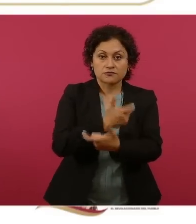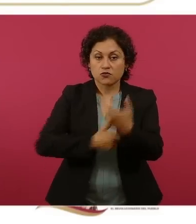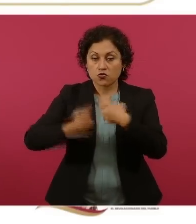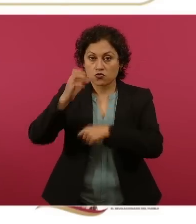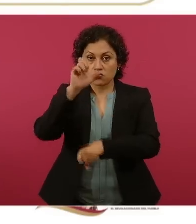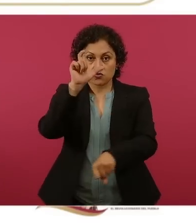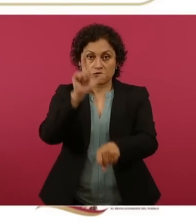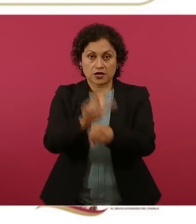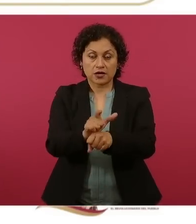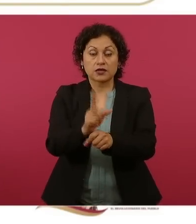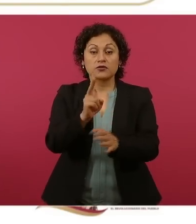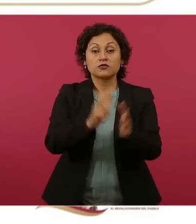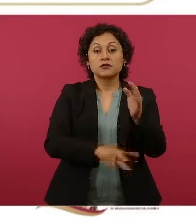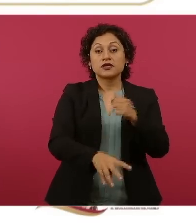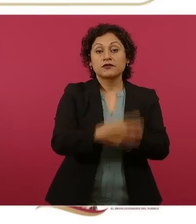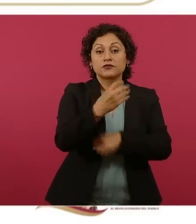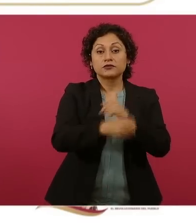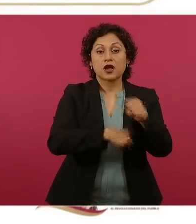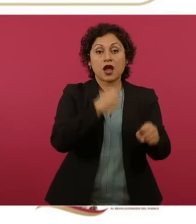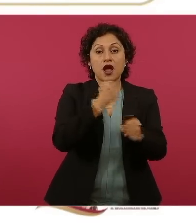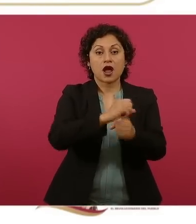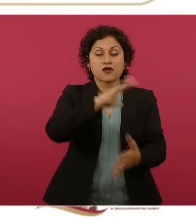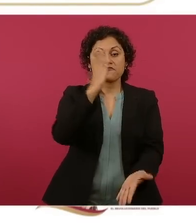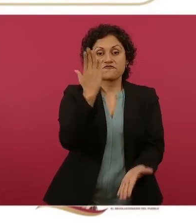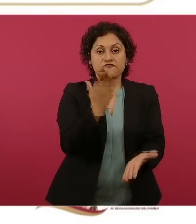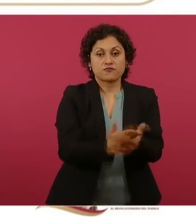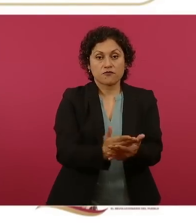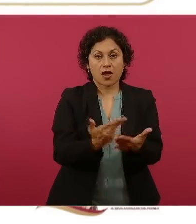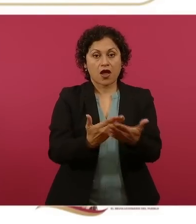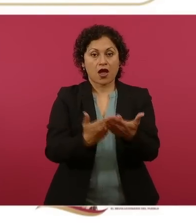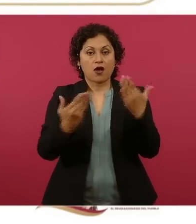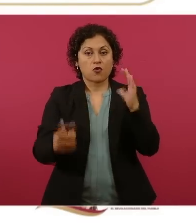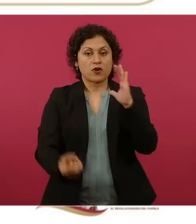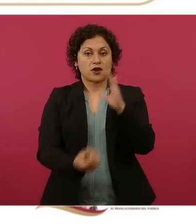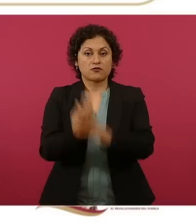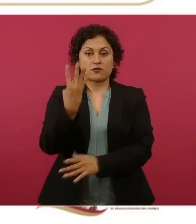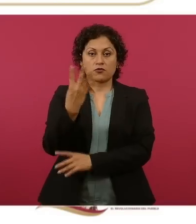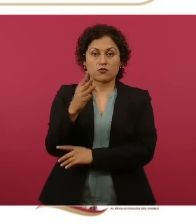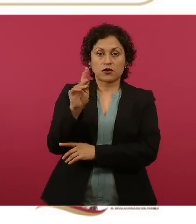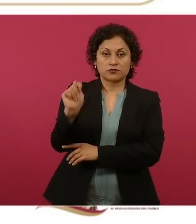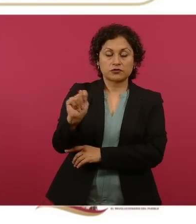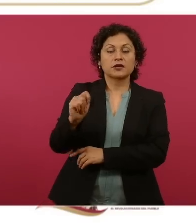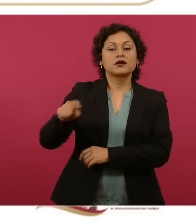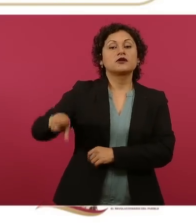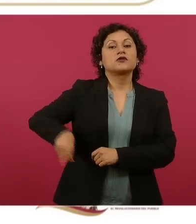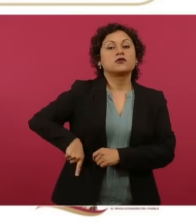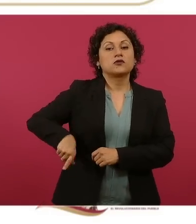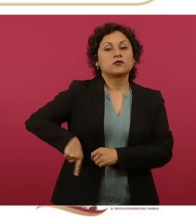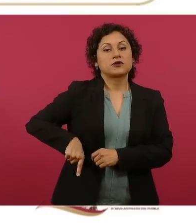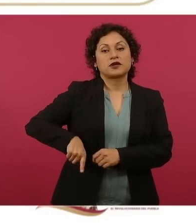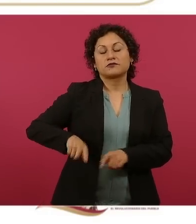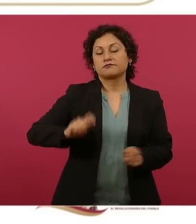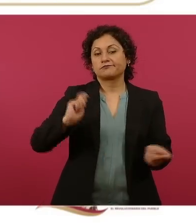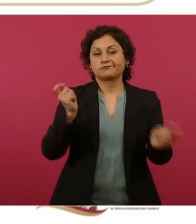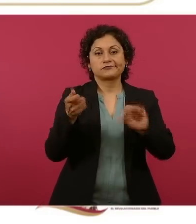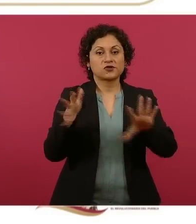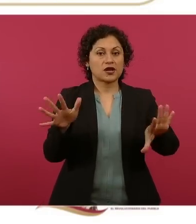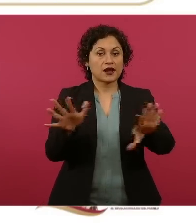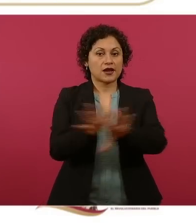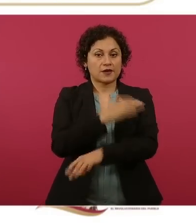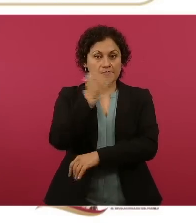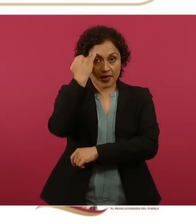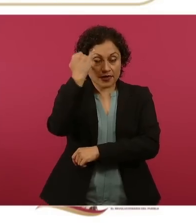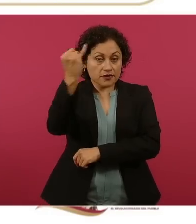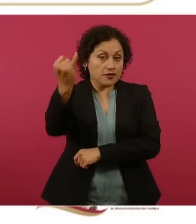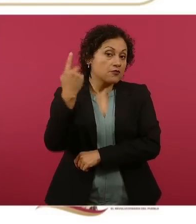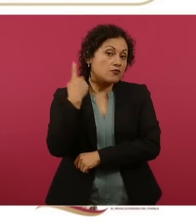en 2014 y con el gobierno de la Cuarta Transformación se da un viraje histórico en la política hídrica del